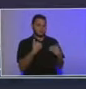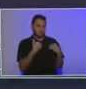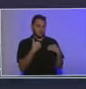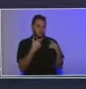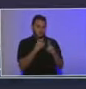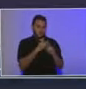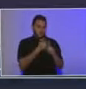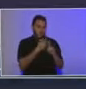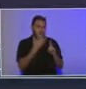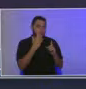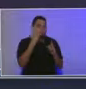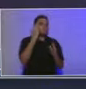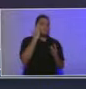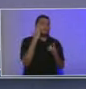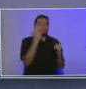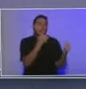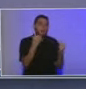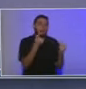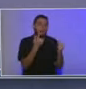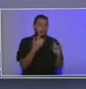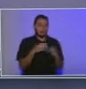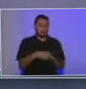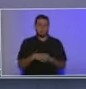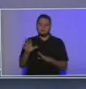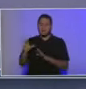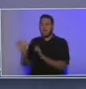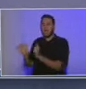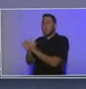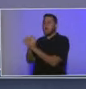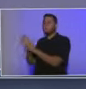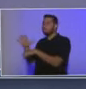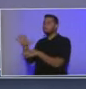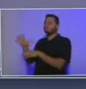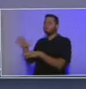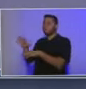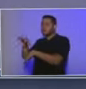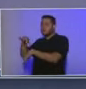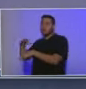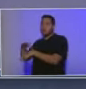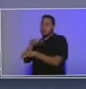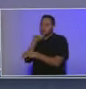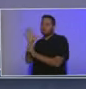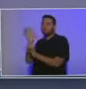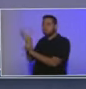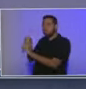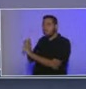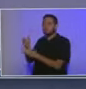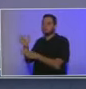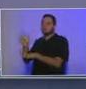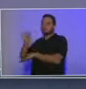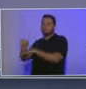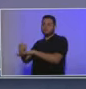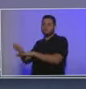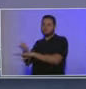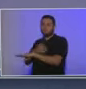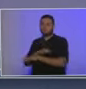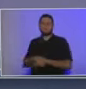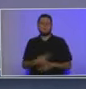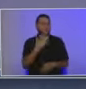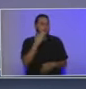¿no? Se arrestó y se citó. ¿Por qué ustedes hacen esta intervención cuando la gobernadora ha dicho que no se intervenga en las peleas de